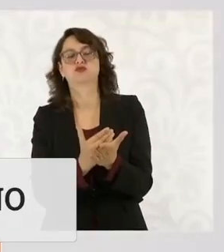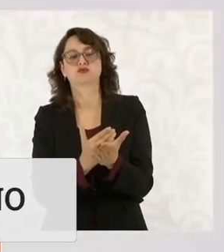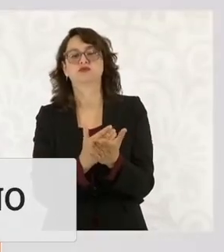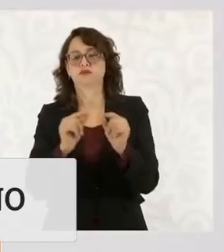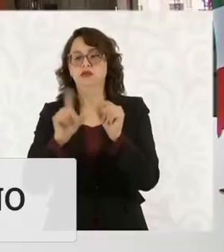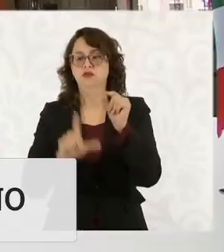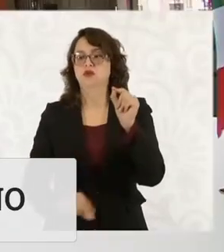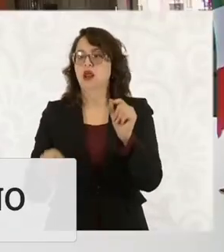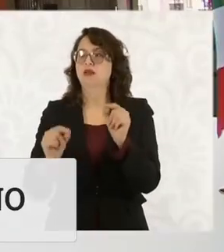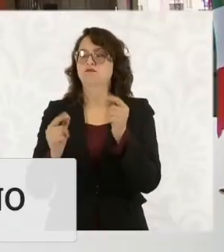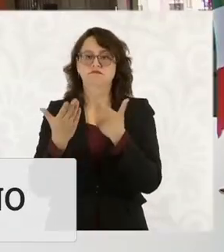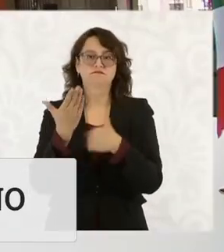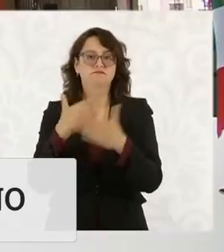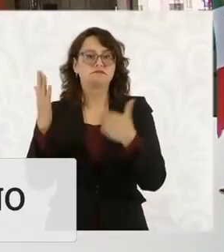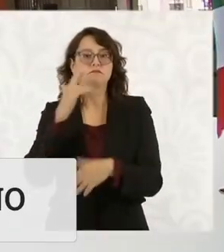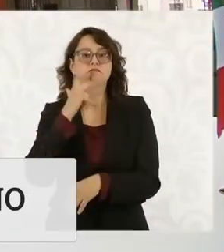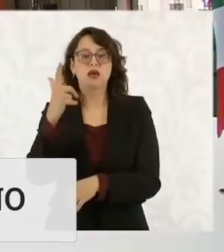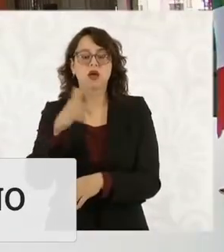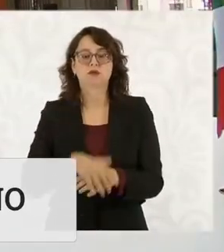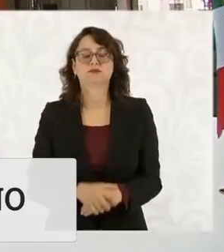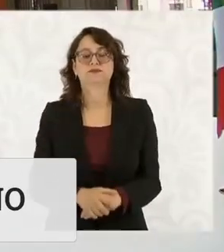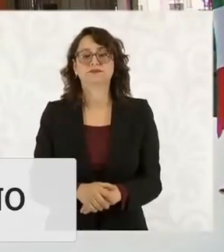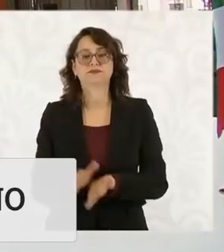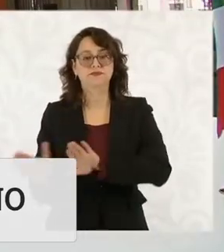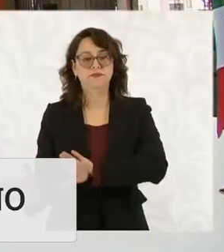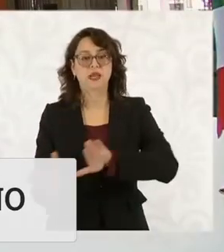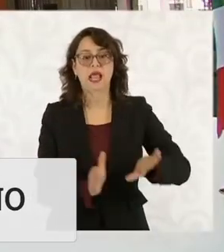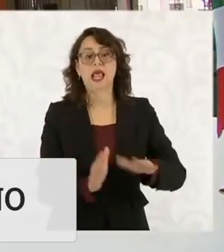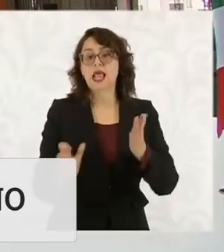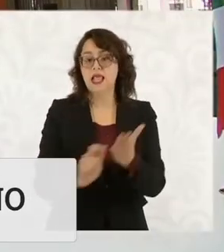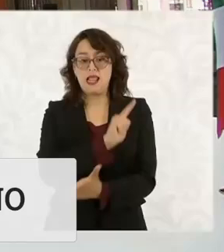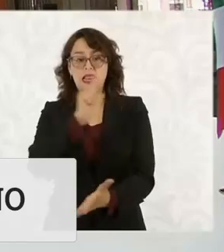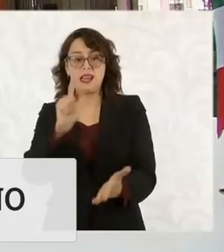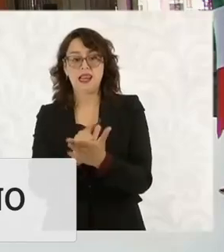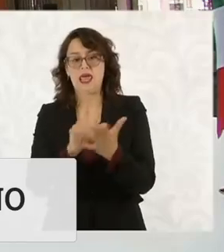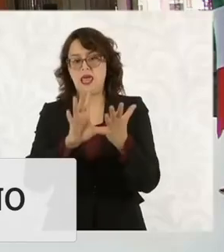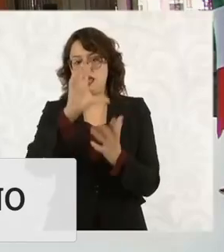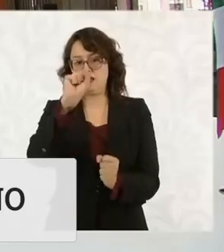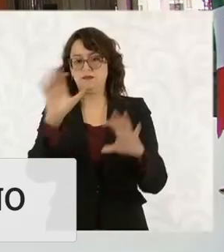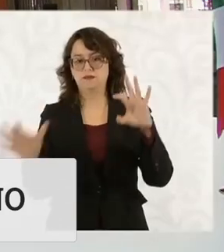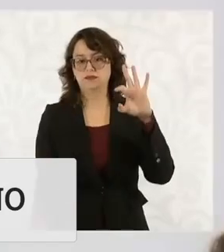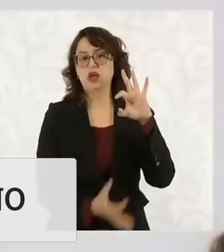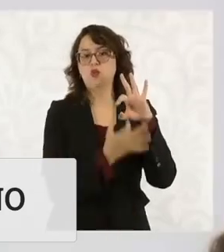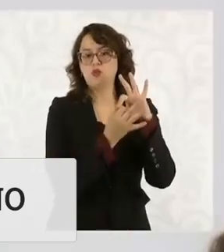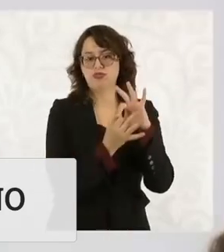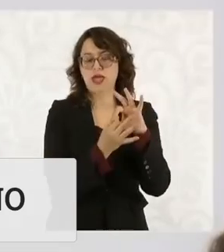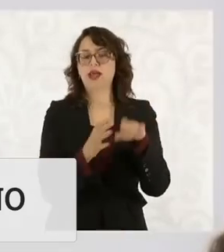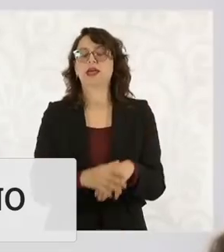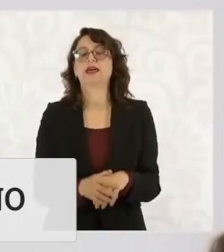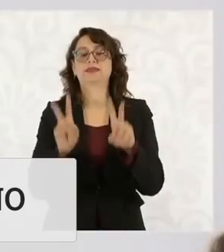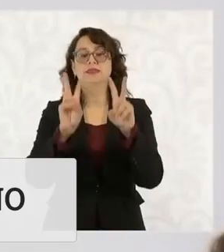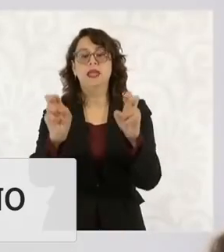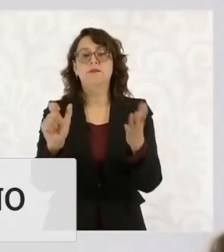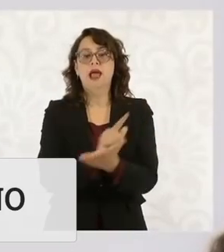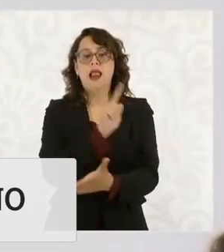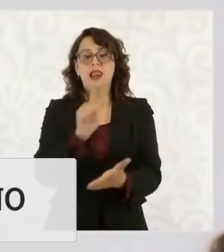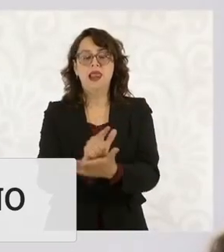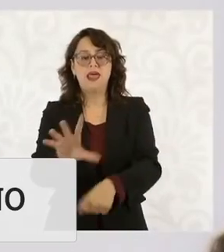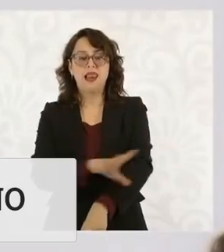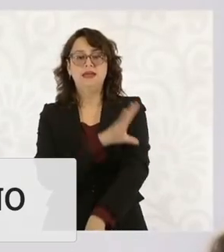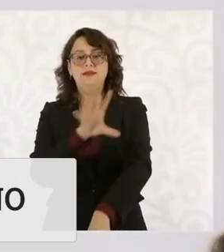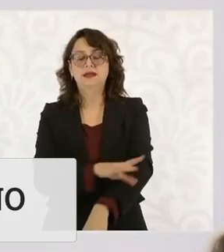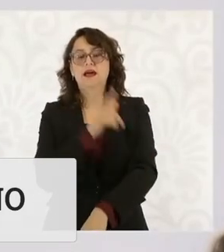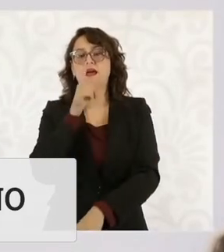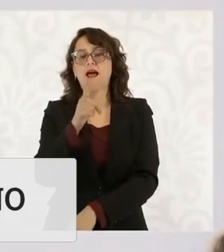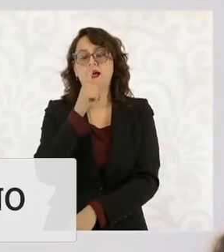nacional. En materia de leyes secundarias, destaco la reforma a todas las leyes de la industria eléctrica y